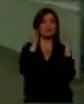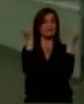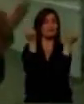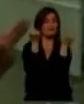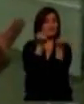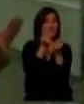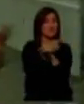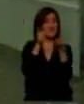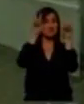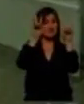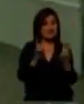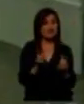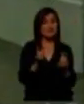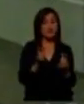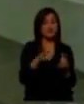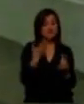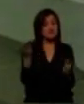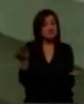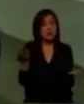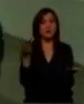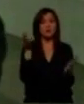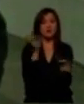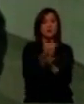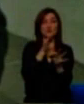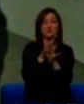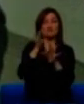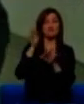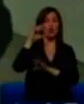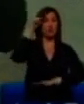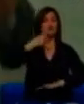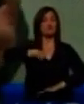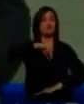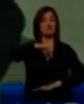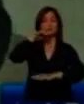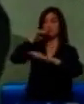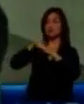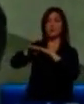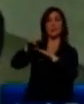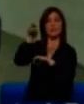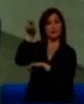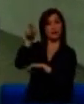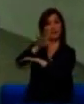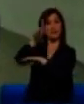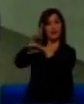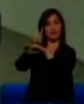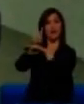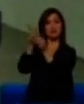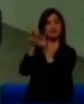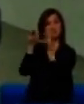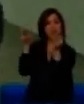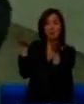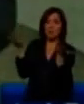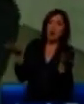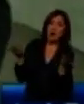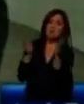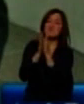este tipo de casos en los que se requiere el pronunciamiento de un funcionario de Estado, hemos enviado un email al director del matutino aludido para